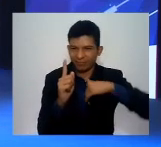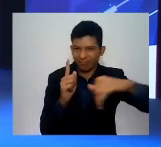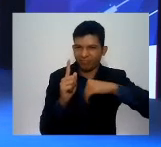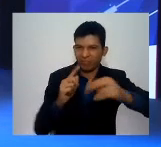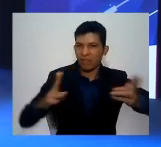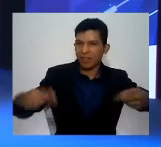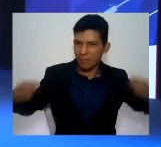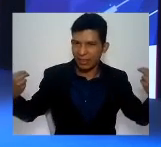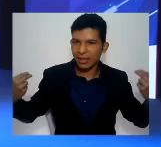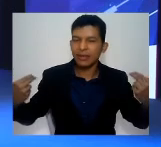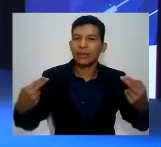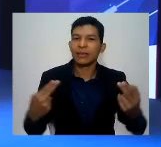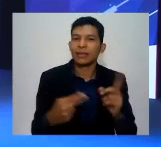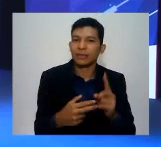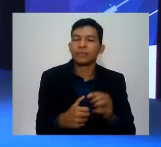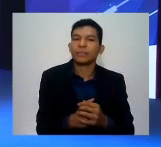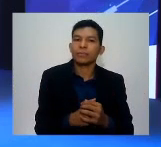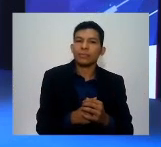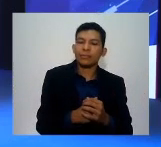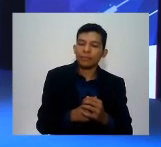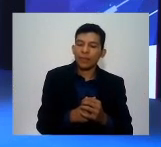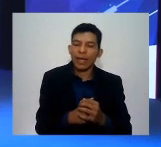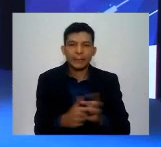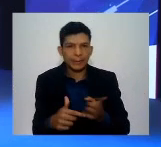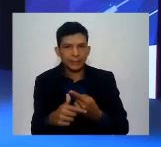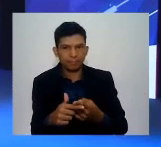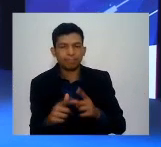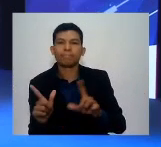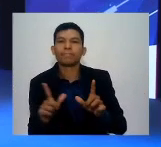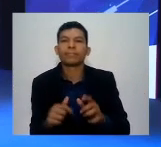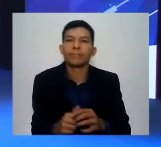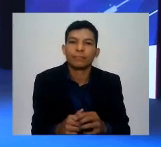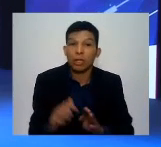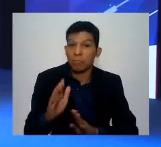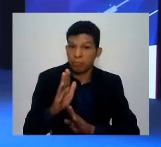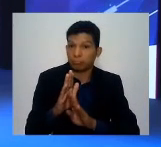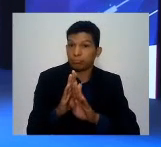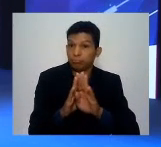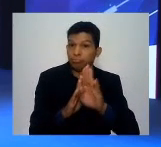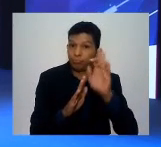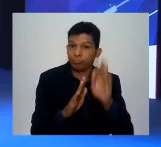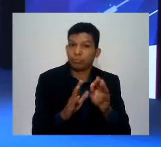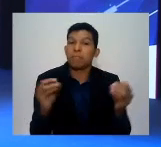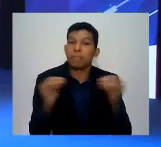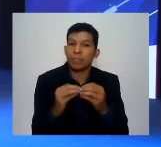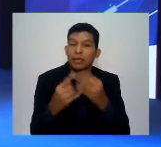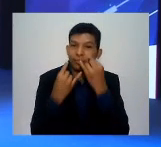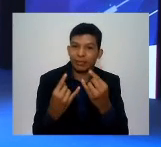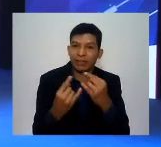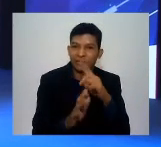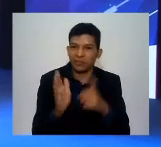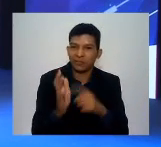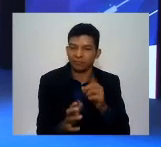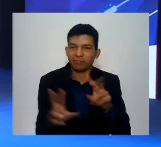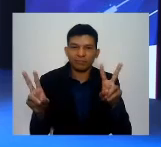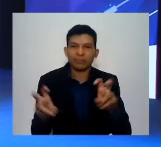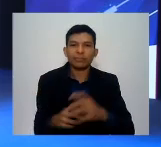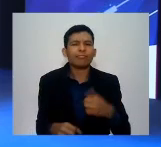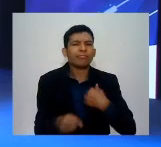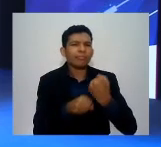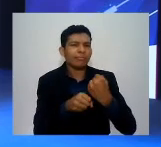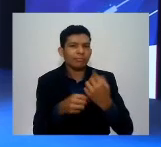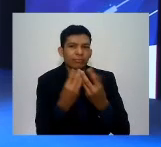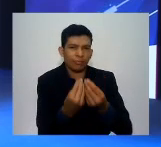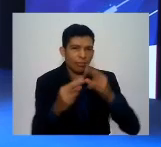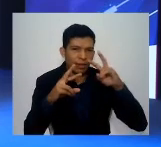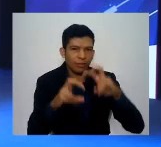y ayudó también mucho al espectáculo del básquetbol en el 78, el aro inclinable, porque antes de eso, cuando la gente iba, no sé si se ve en la NBA o se